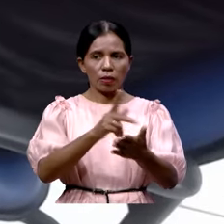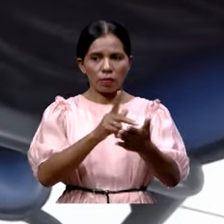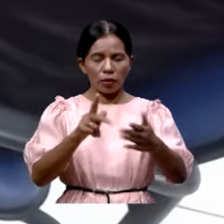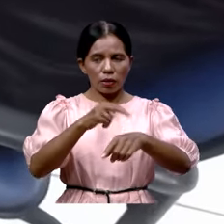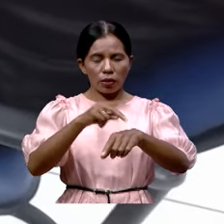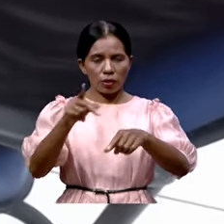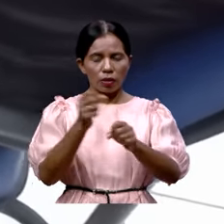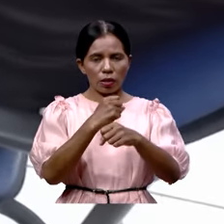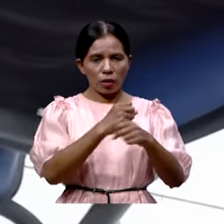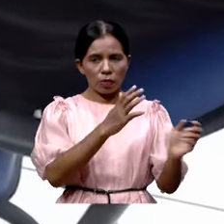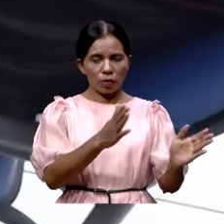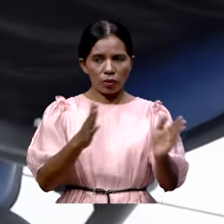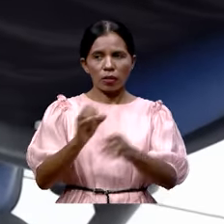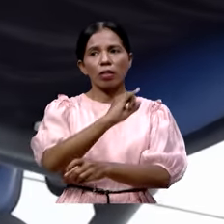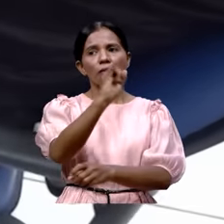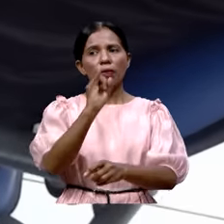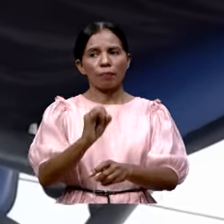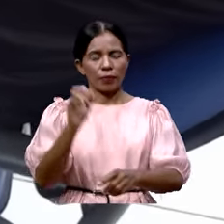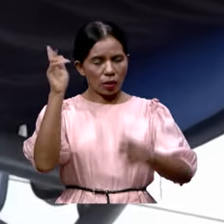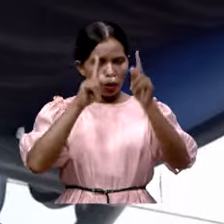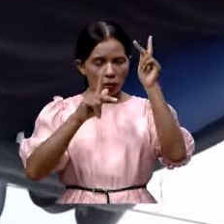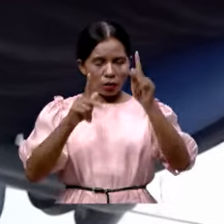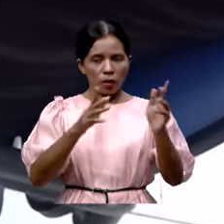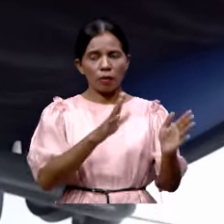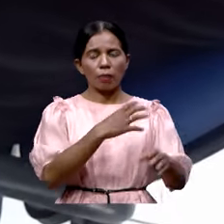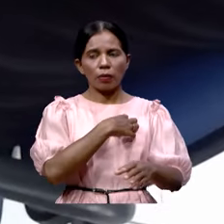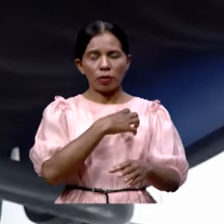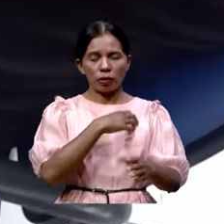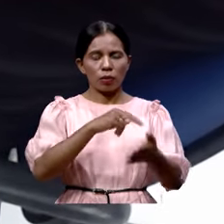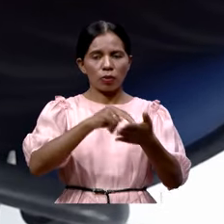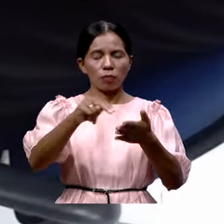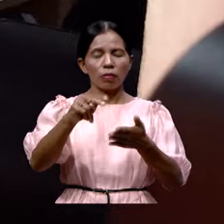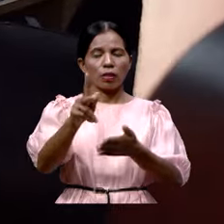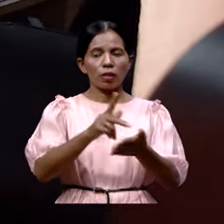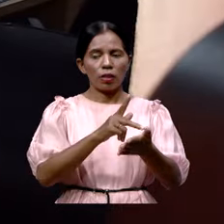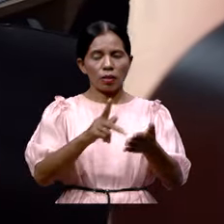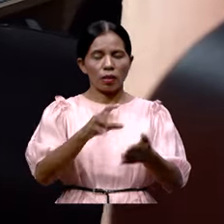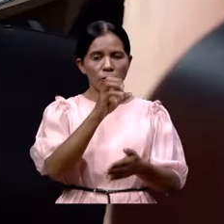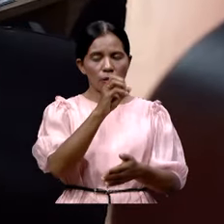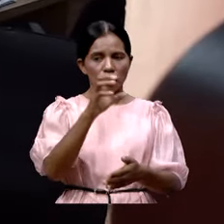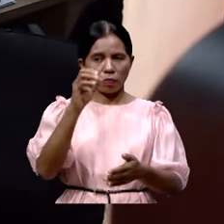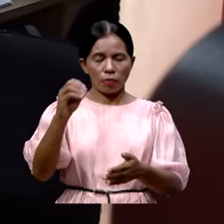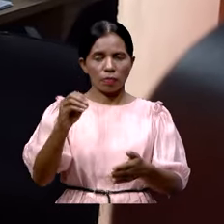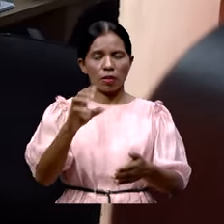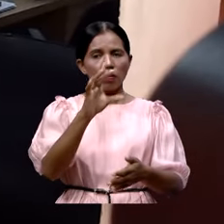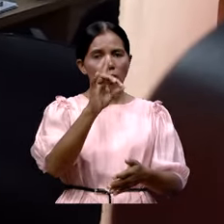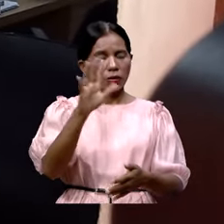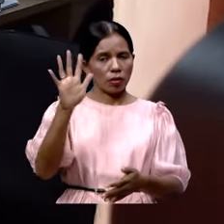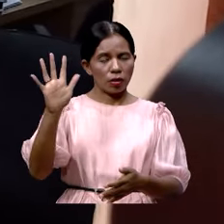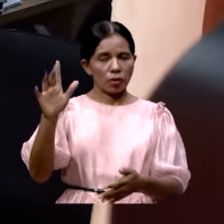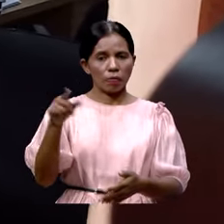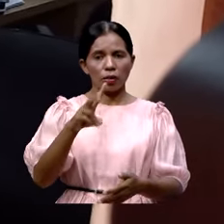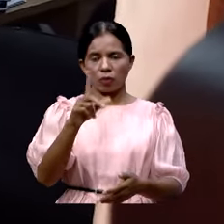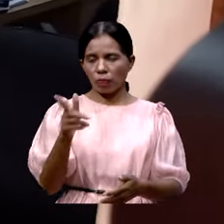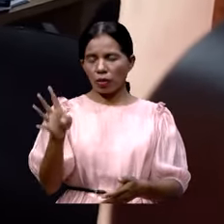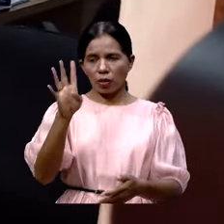Nasional hori halo proses identifikasan. Kazu ne polisi prosesa ho numero krimi uniku, mamuk-mamuk, walu lima, bara, pronolori